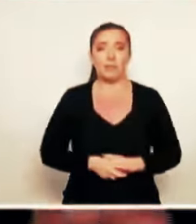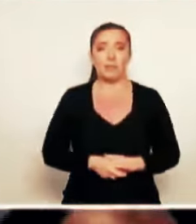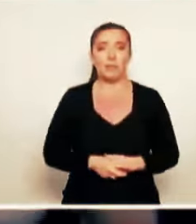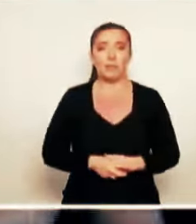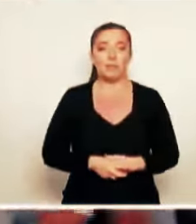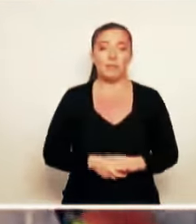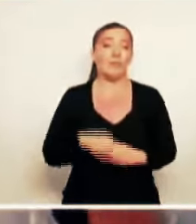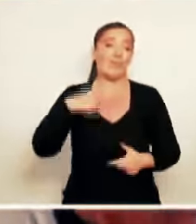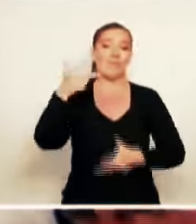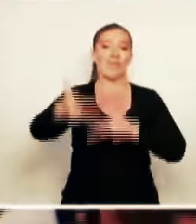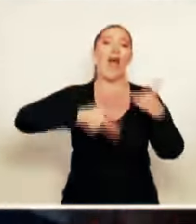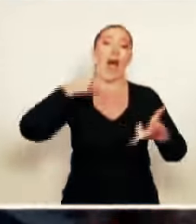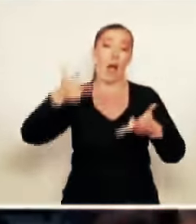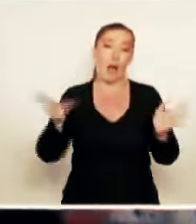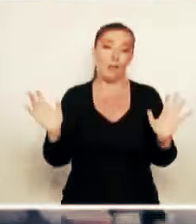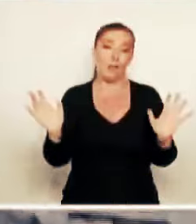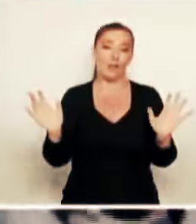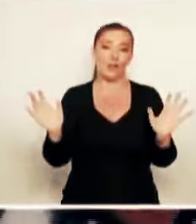Y ya que hablamos de